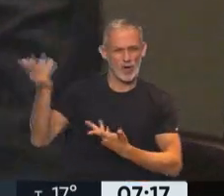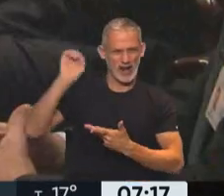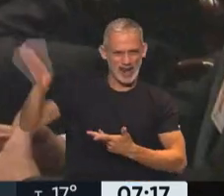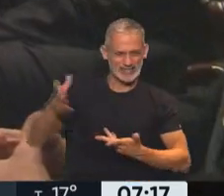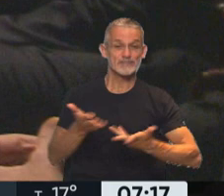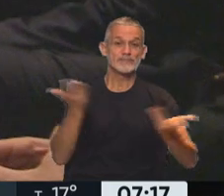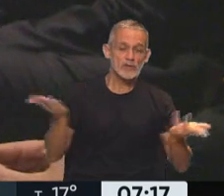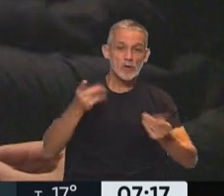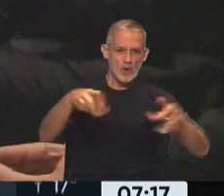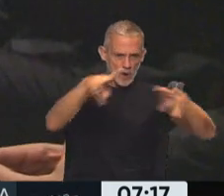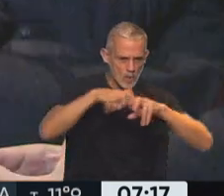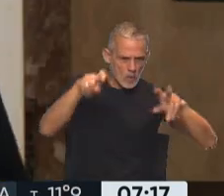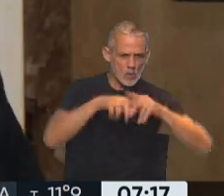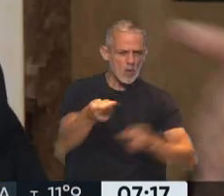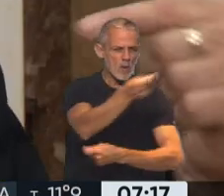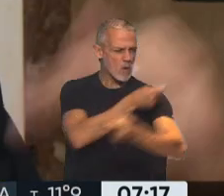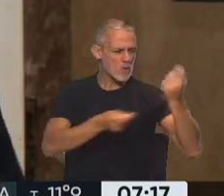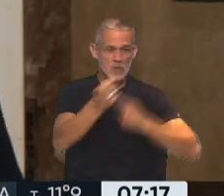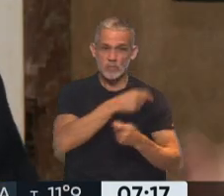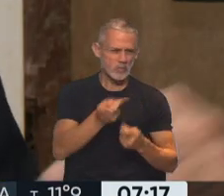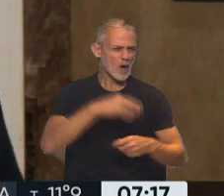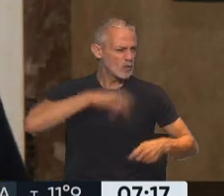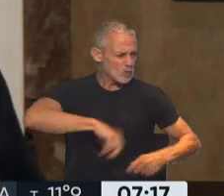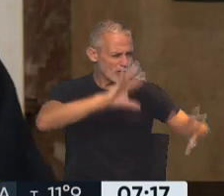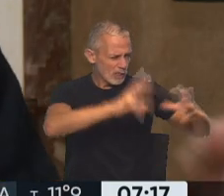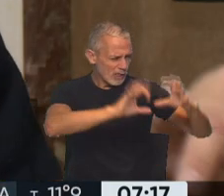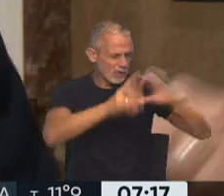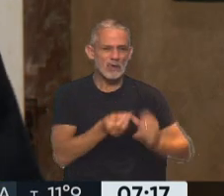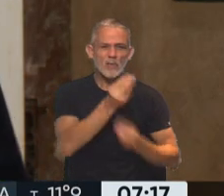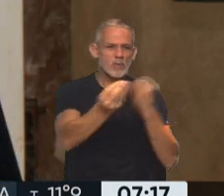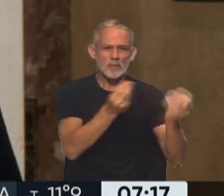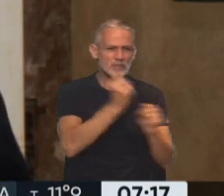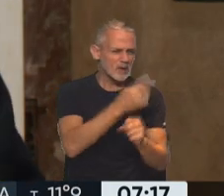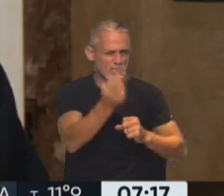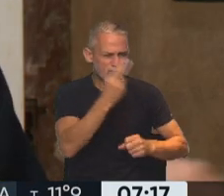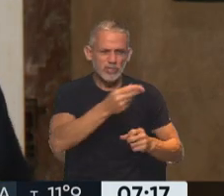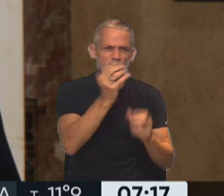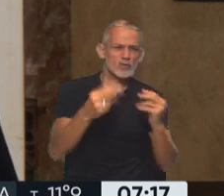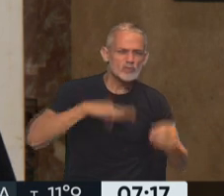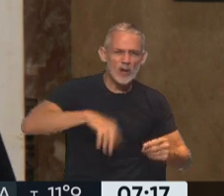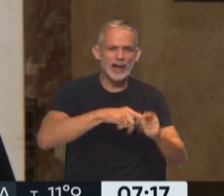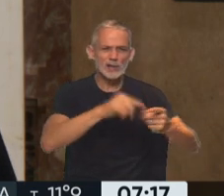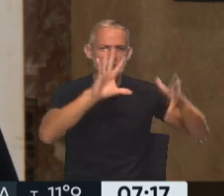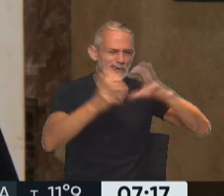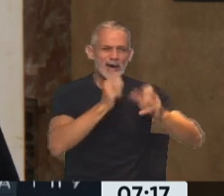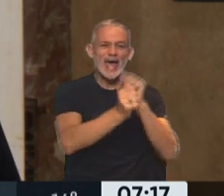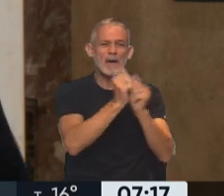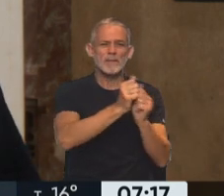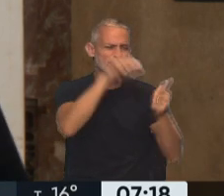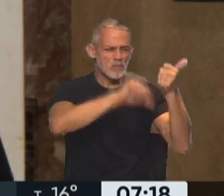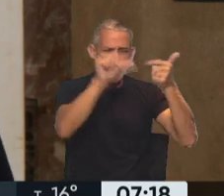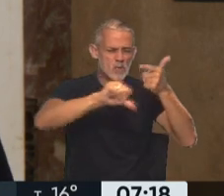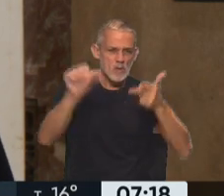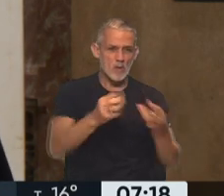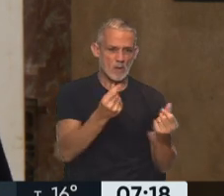en esa renta financiera que obtenían destruían salarios empleos precarizaban gente derrumbaban empresas y